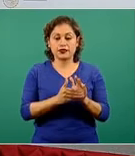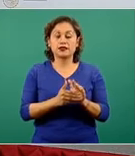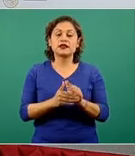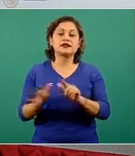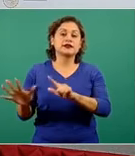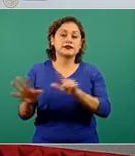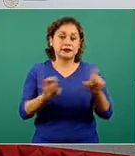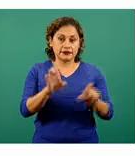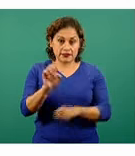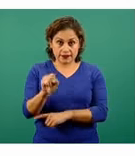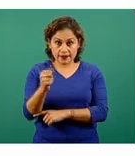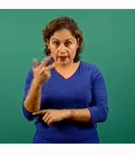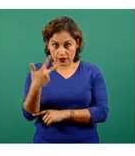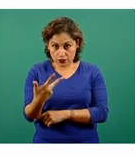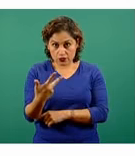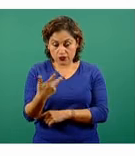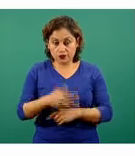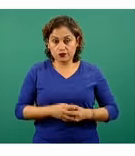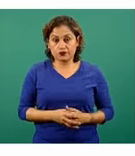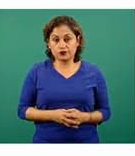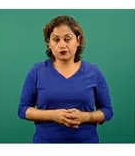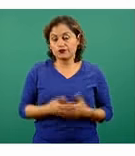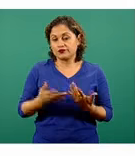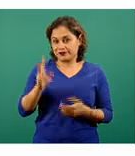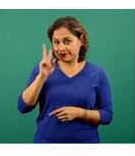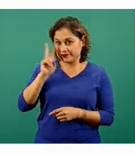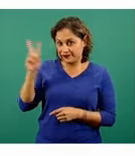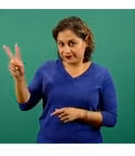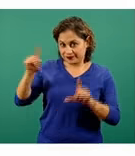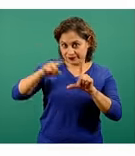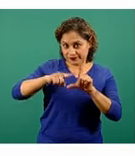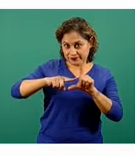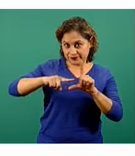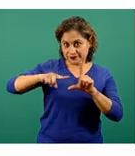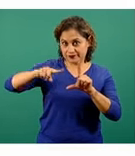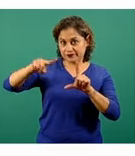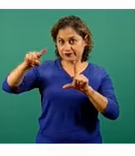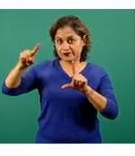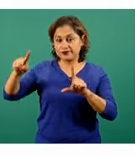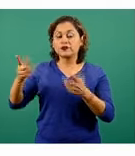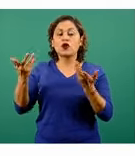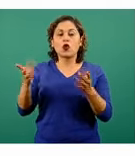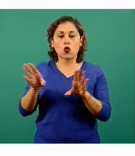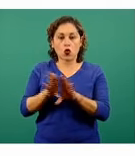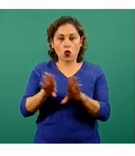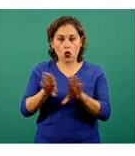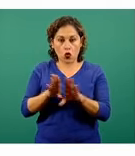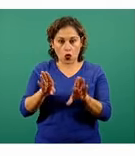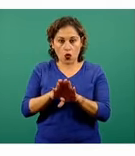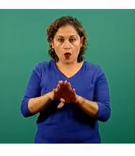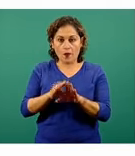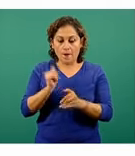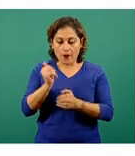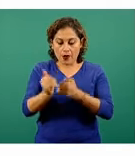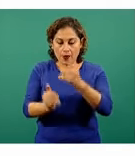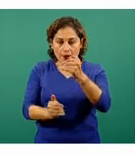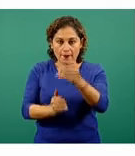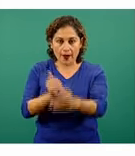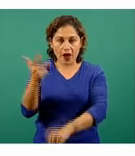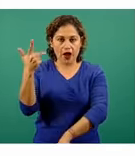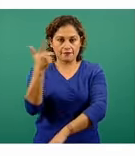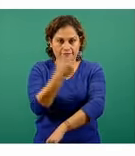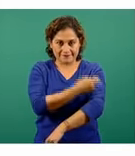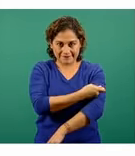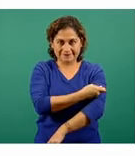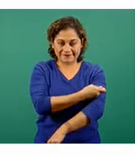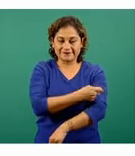618.768, y pues bueno, vemos también una gráfica, una línea que nos representa cómo se ha dado este avance y cómo se han dado